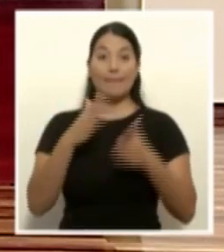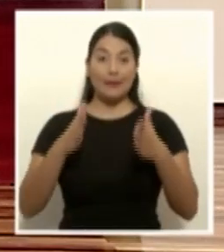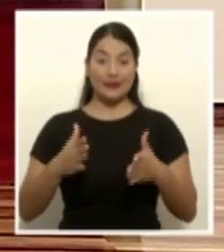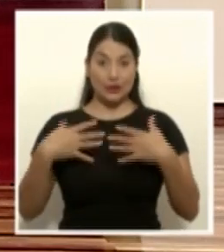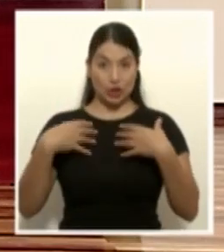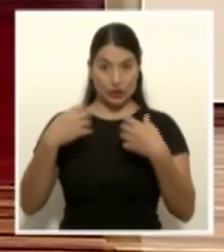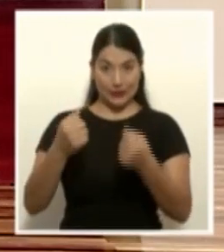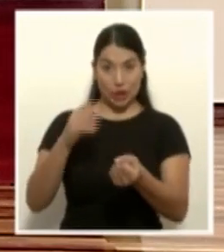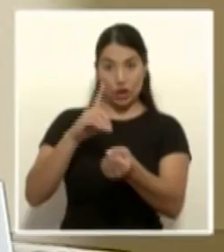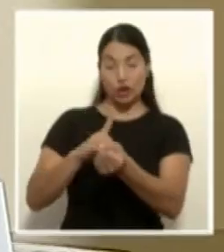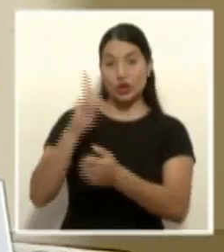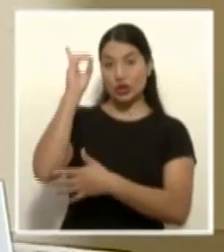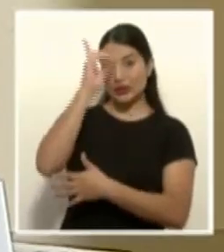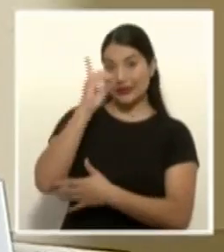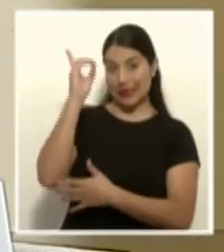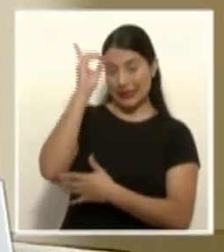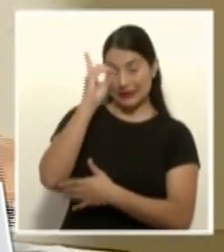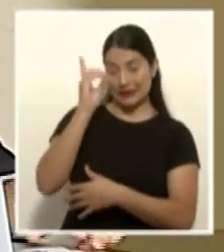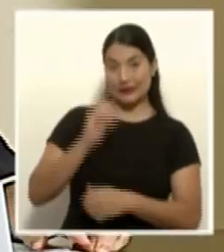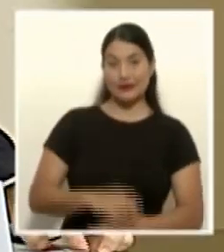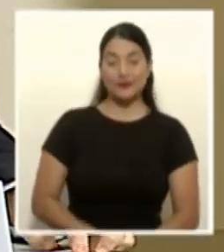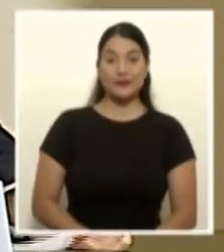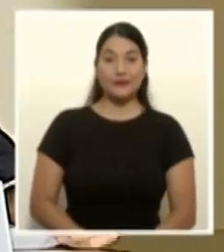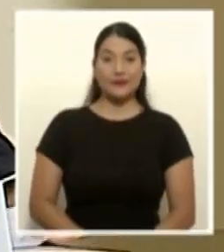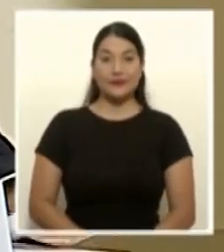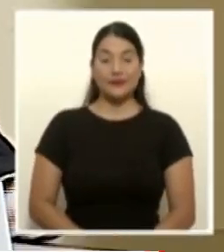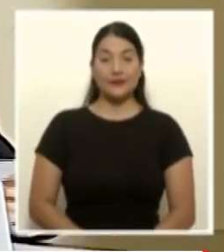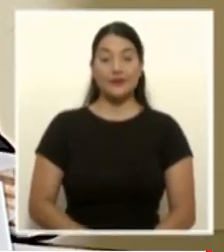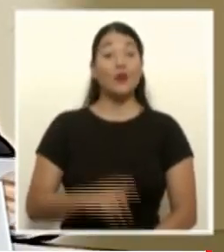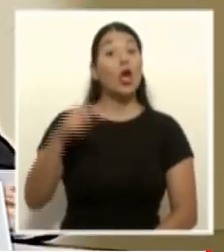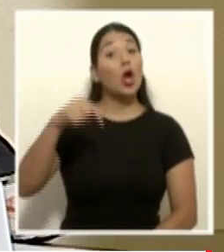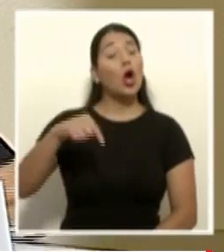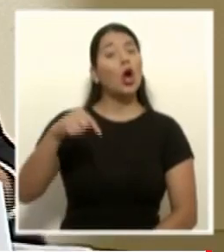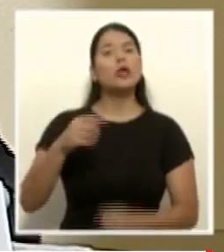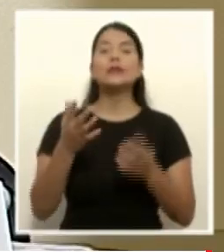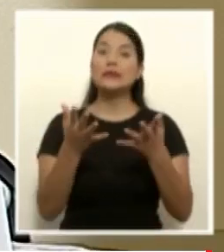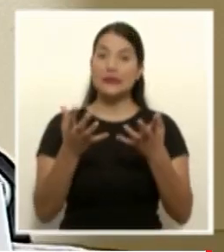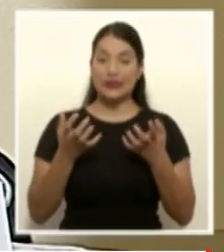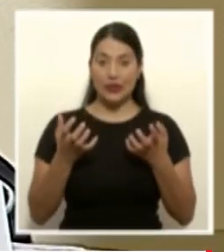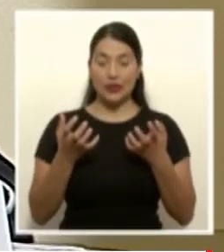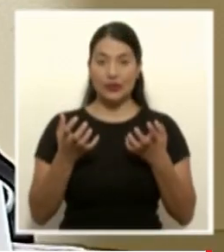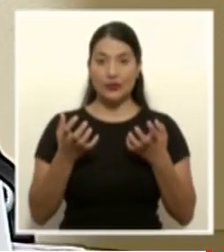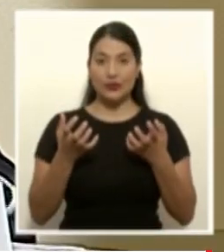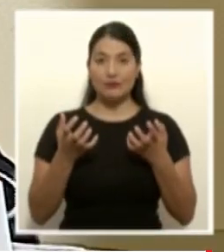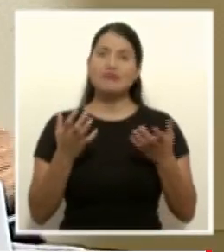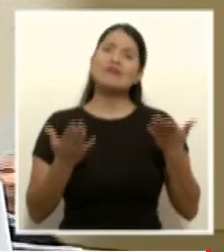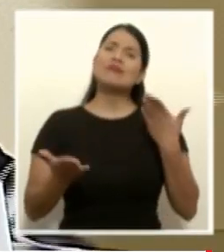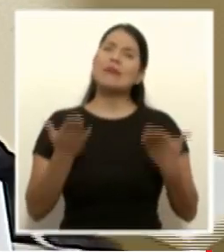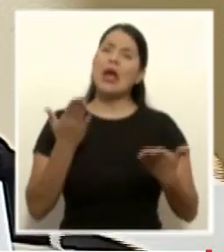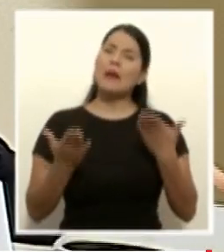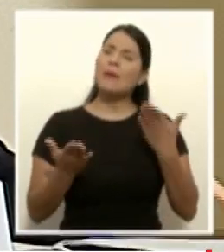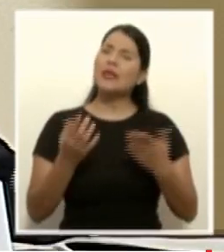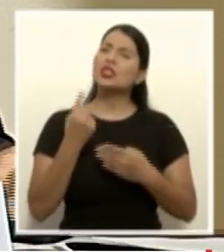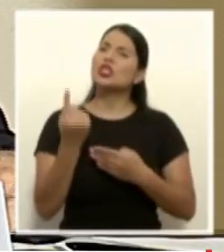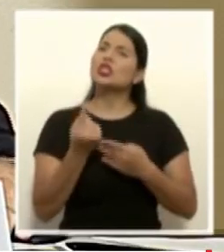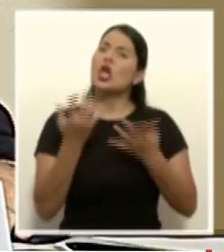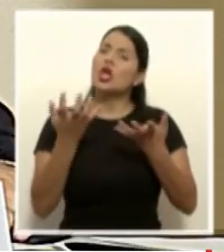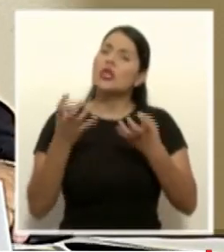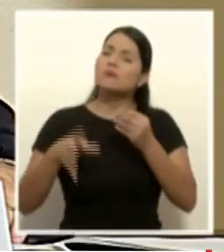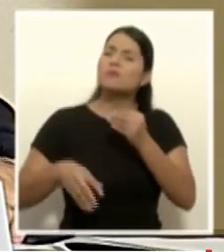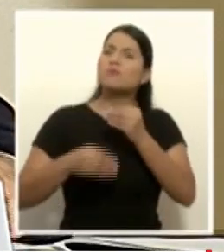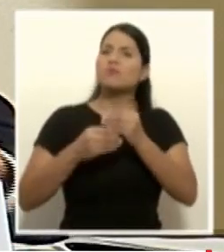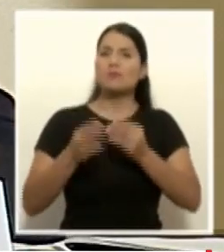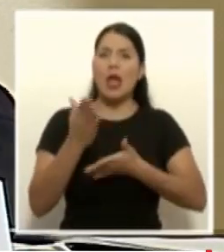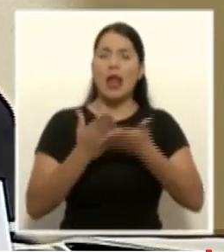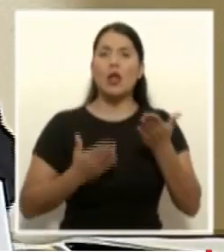Salud, doctor Daniel Salas. Hoy quisiera Tal vez nada más agregar algunos